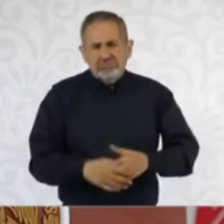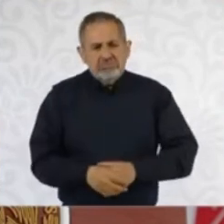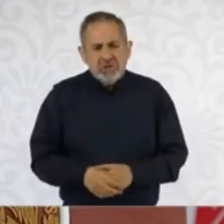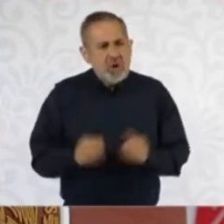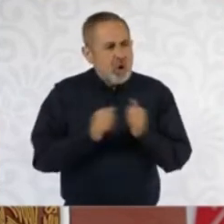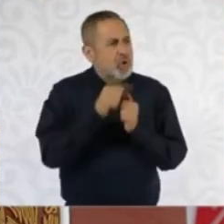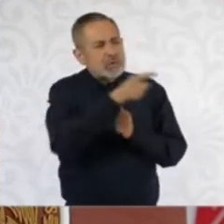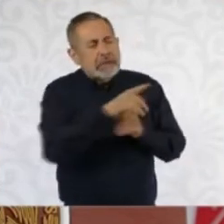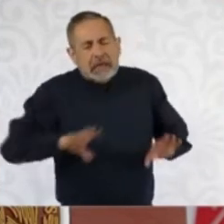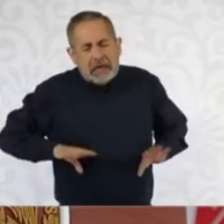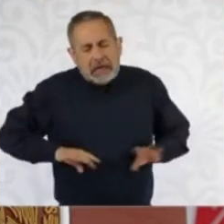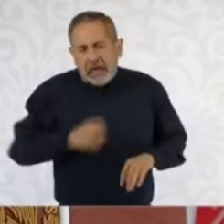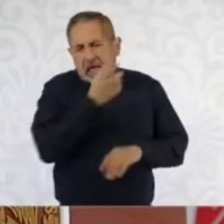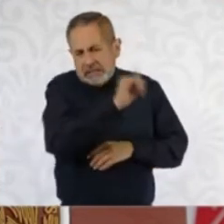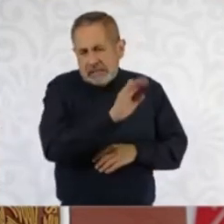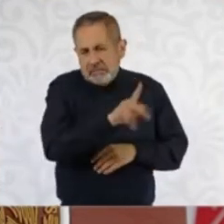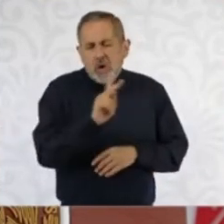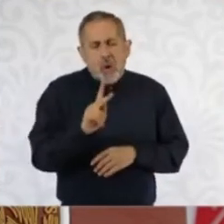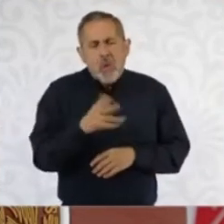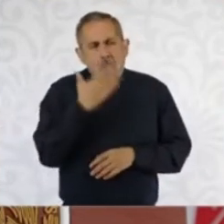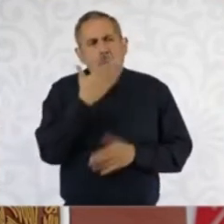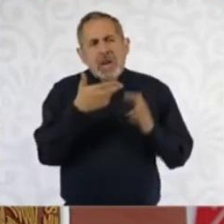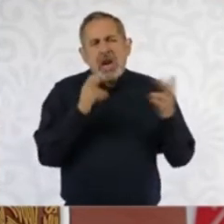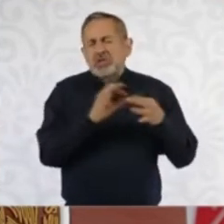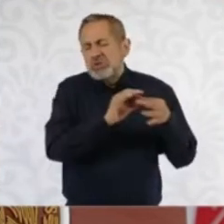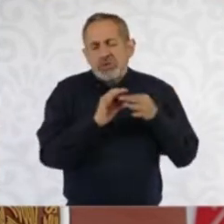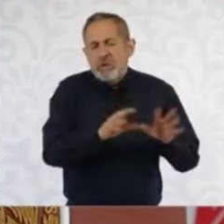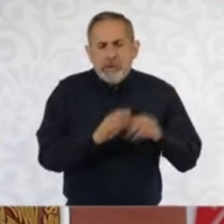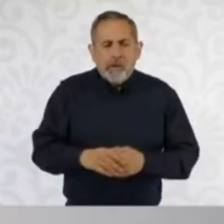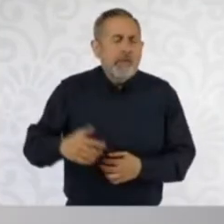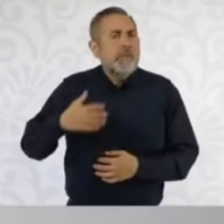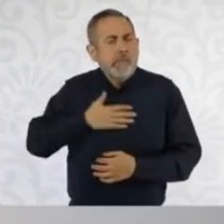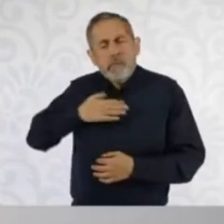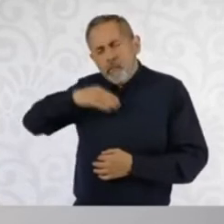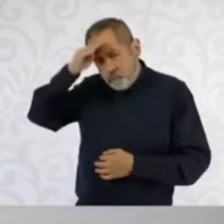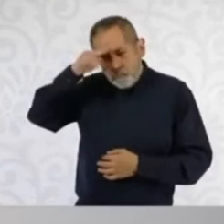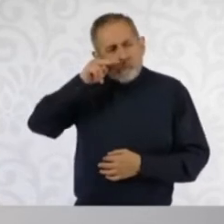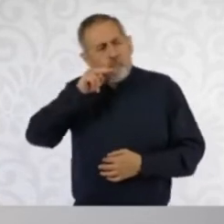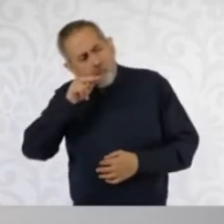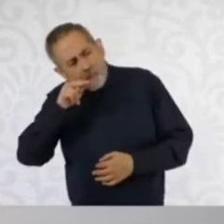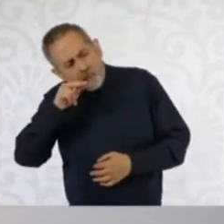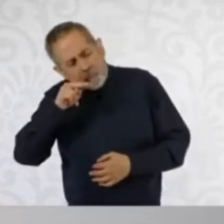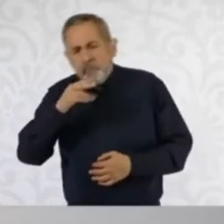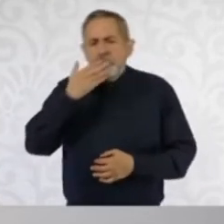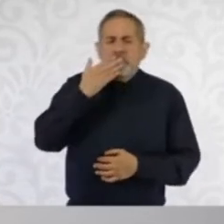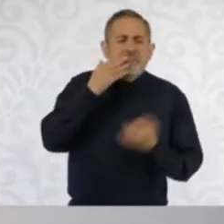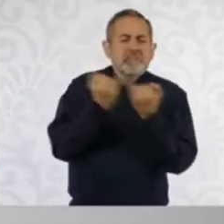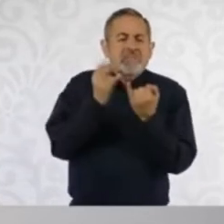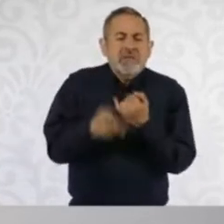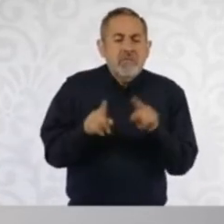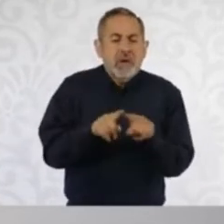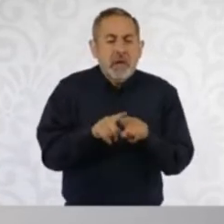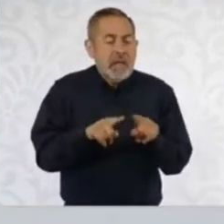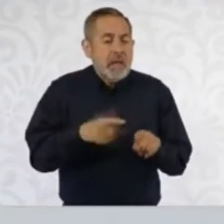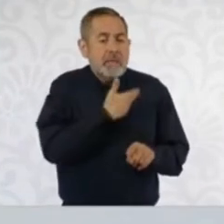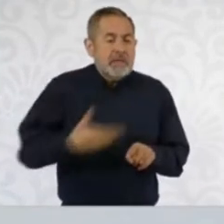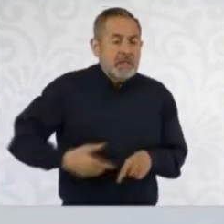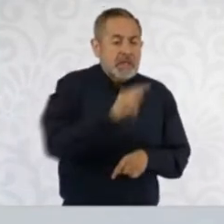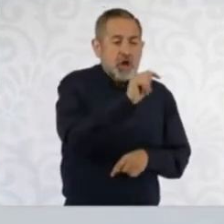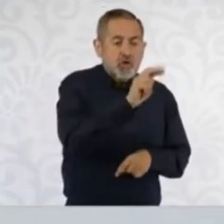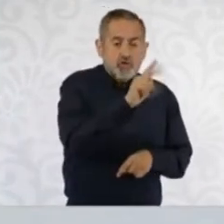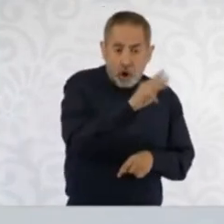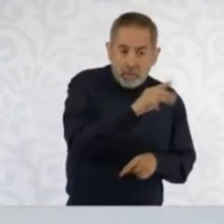con sus características. Y yo veo cómo al final fue la relación entre el presidente Trump y el presidente López